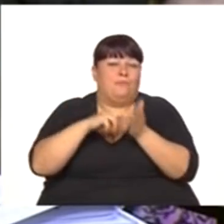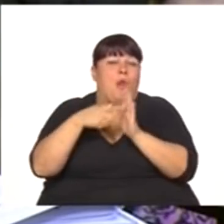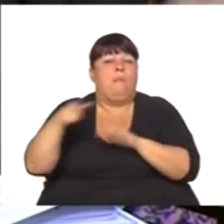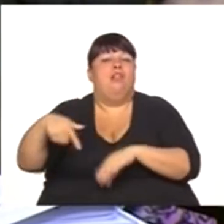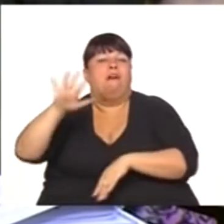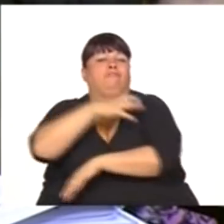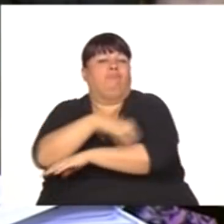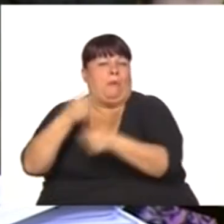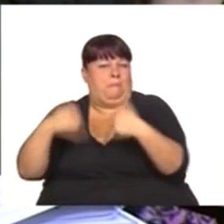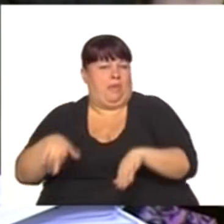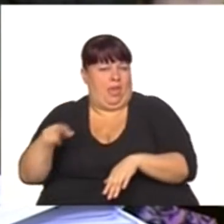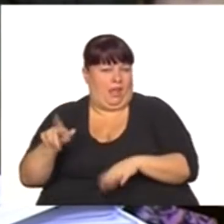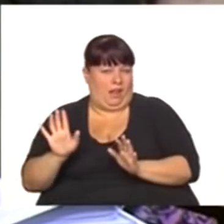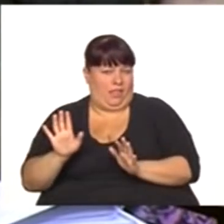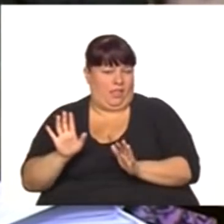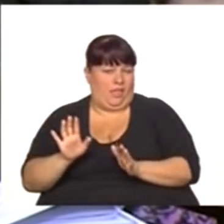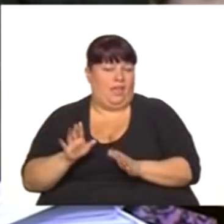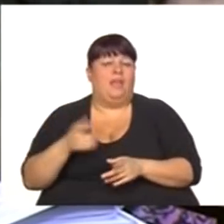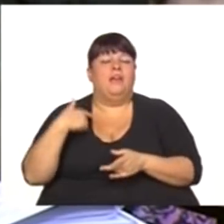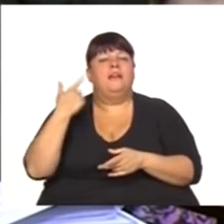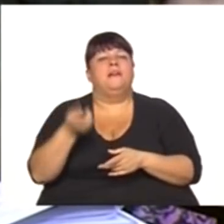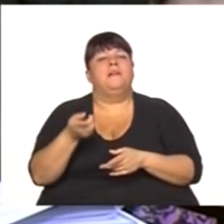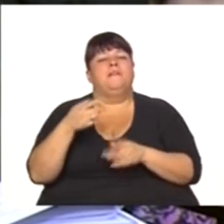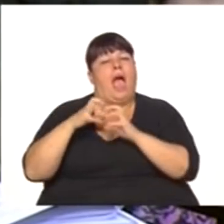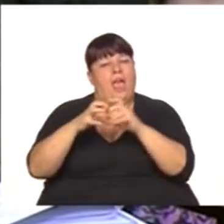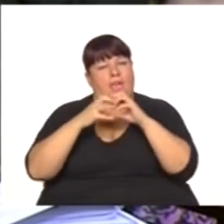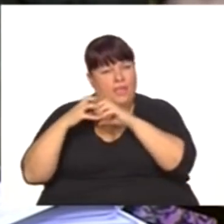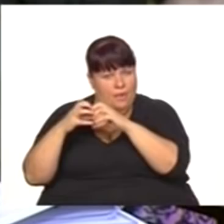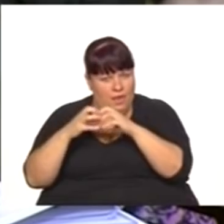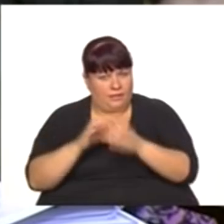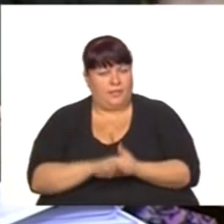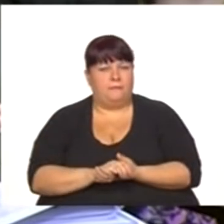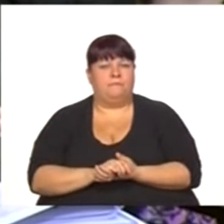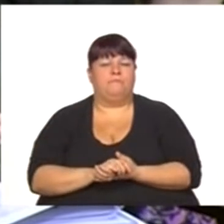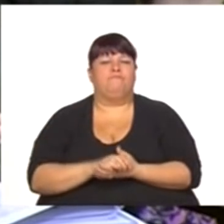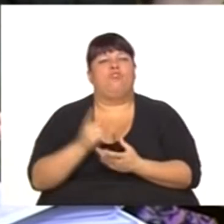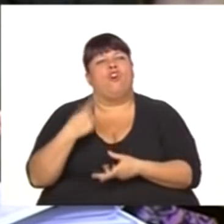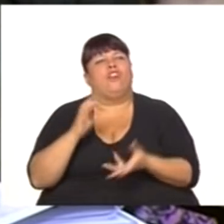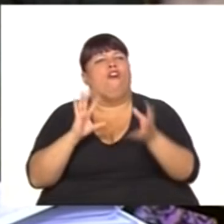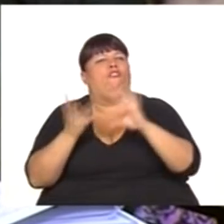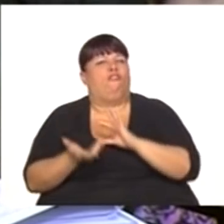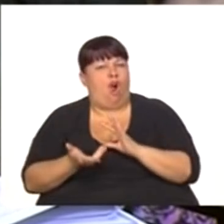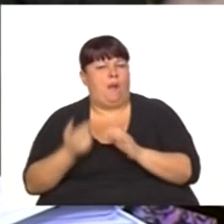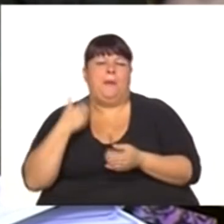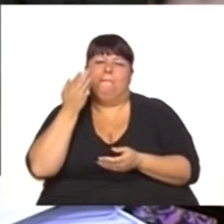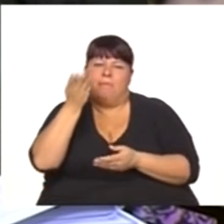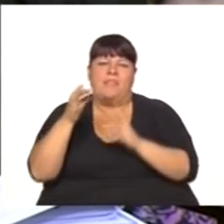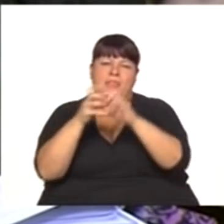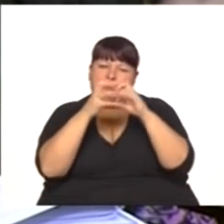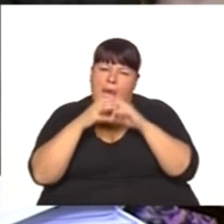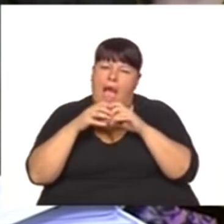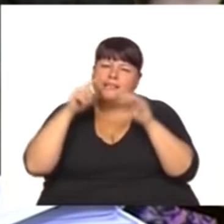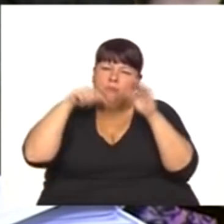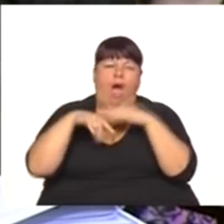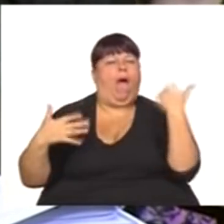más vulnerables. Y tenemos una discusión que tiene que ser de otra manera. Requerimos una discusión